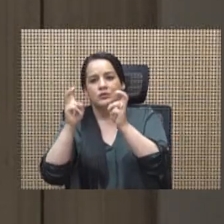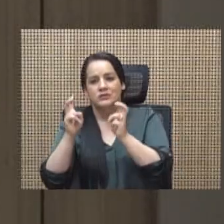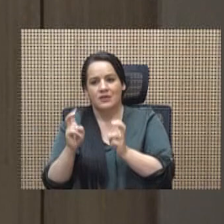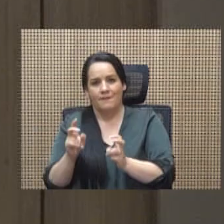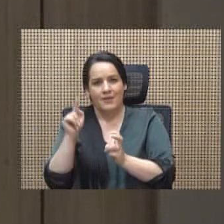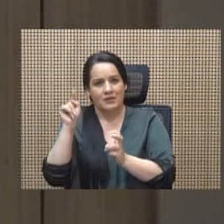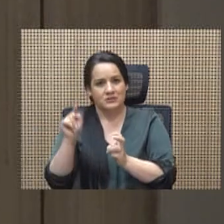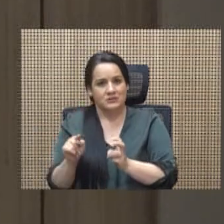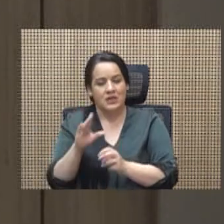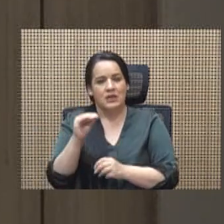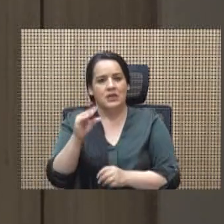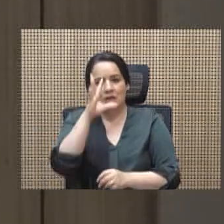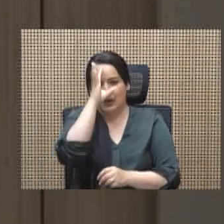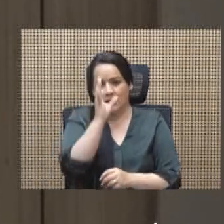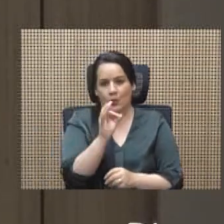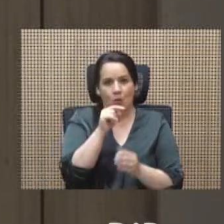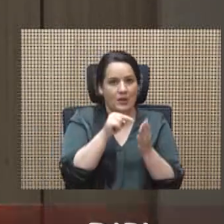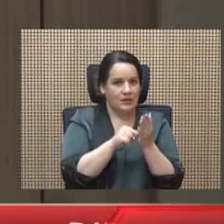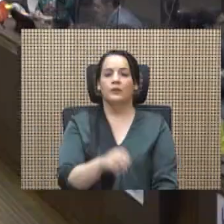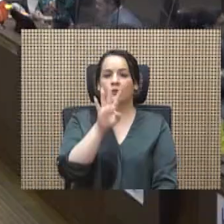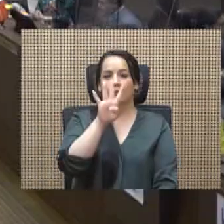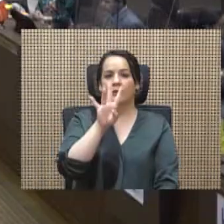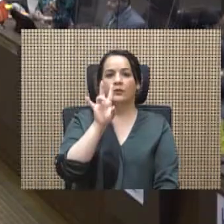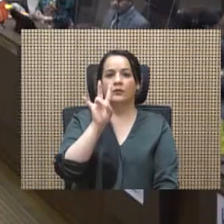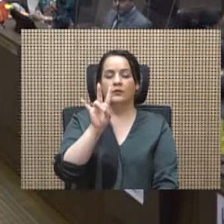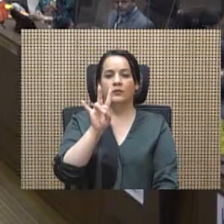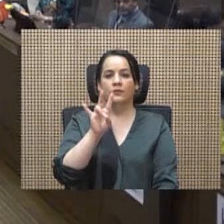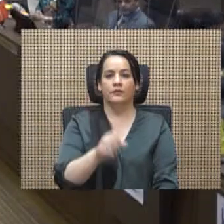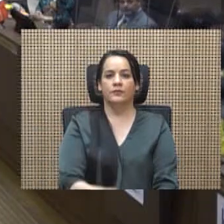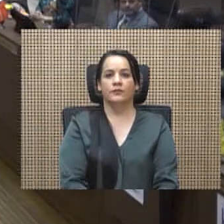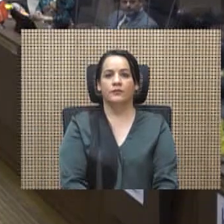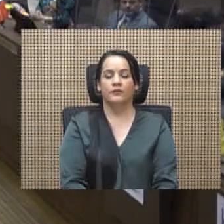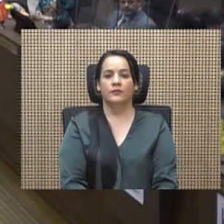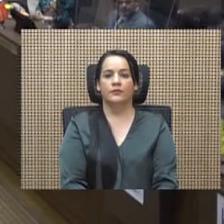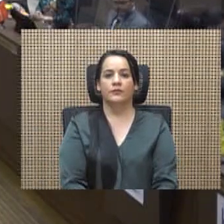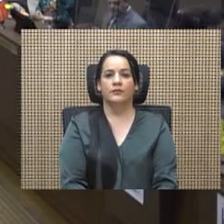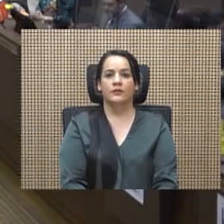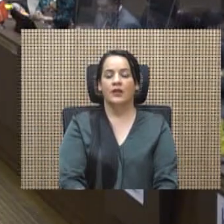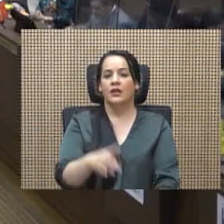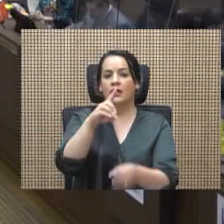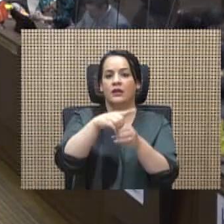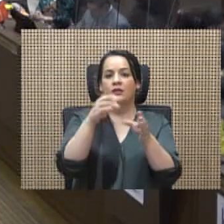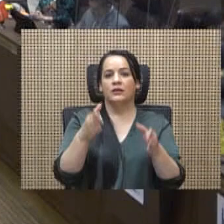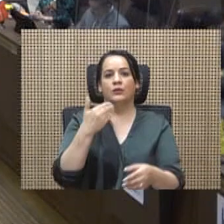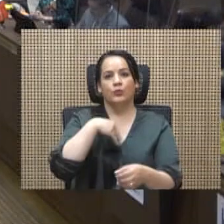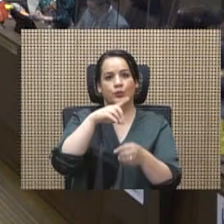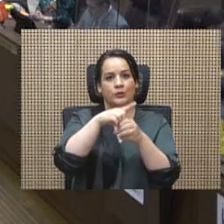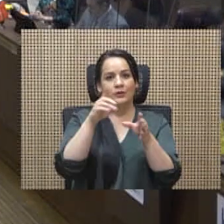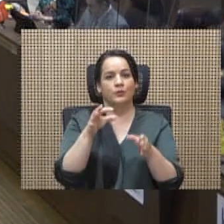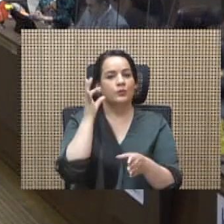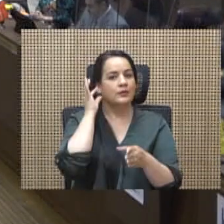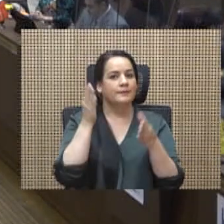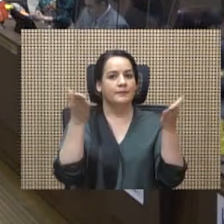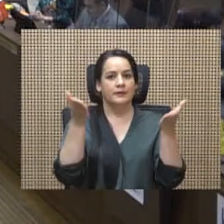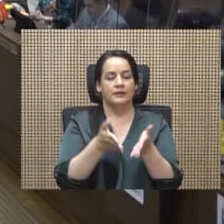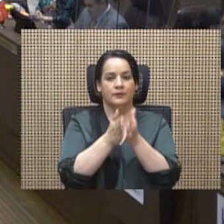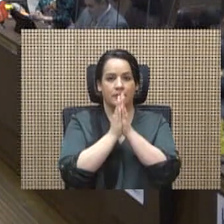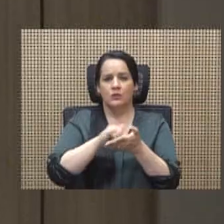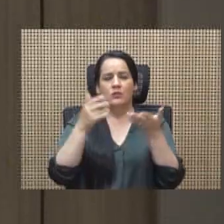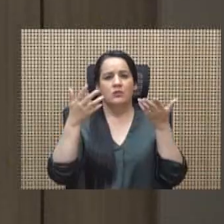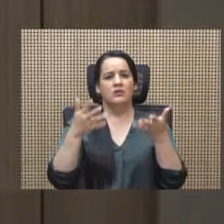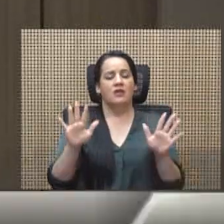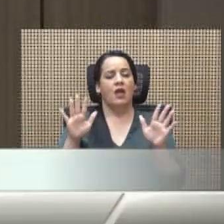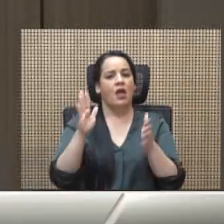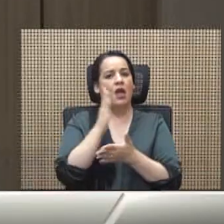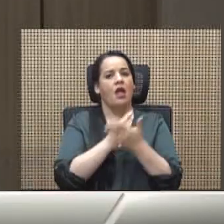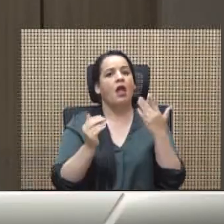diputada cátedra de liberación nacional señaló que es necesario ir mejorando ese tipo de políticas y acciones que tienen que convertirse en una realidad